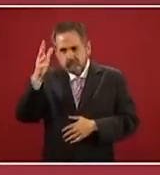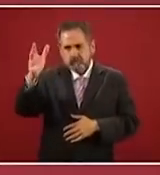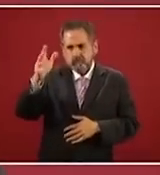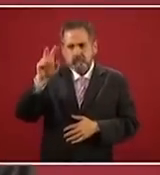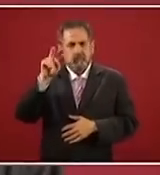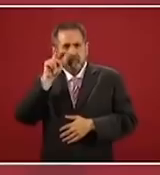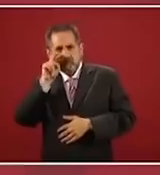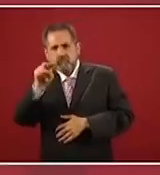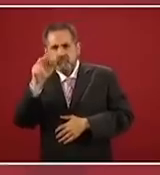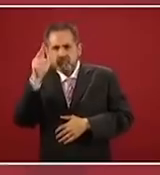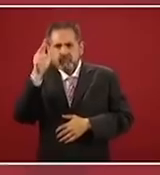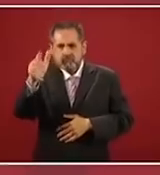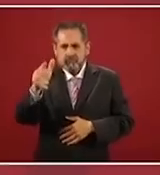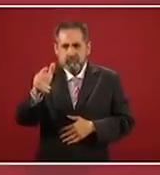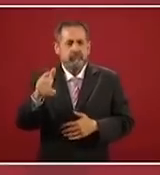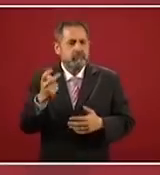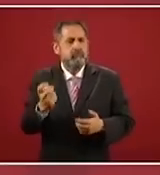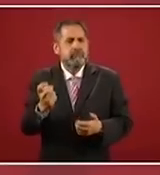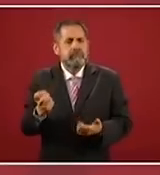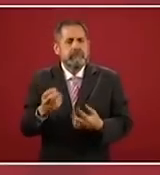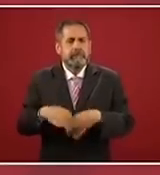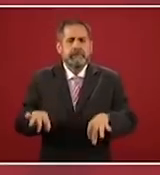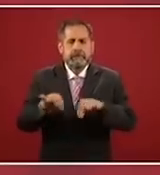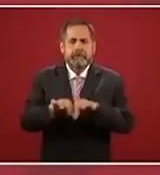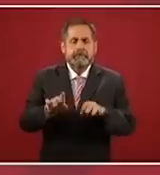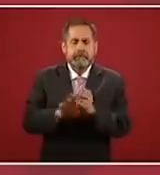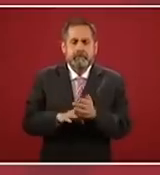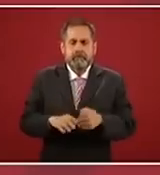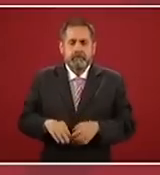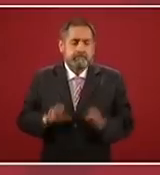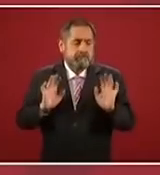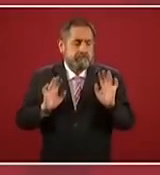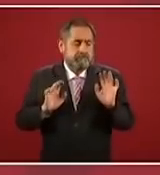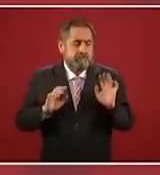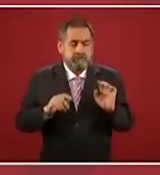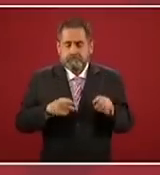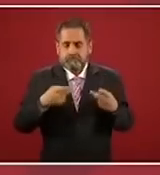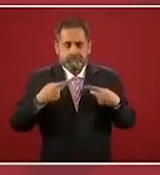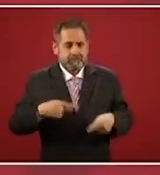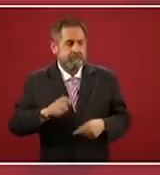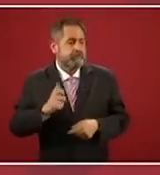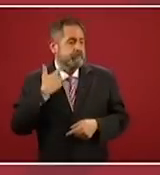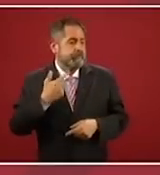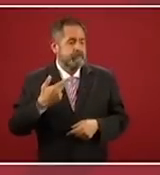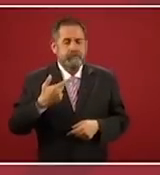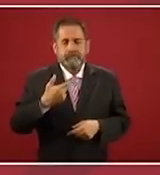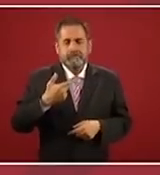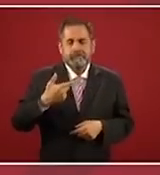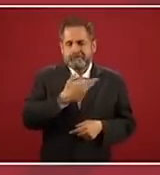que lo más importante era la condena al régimen